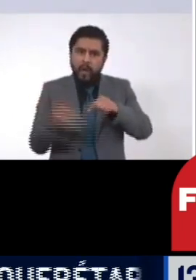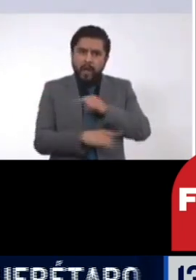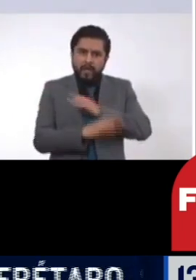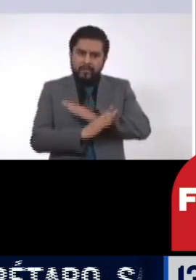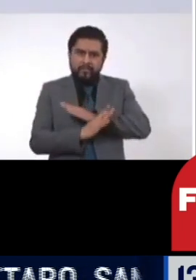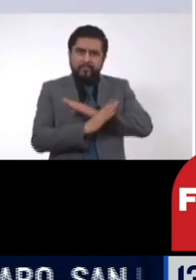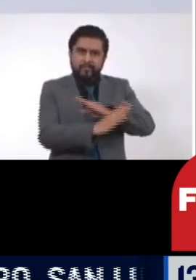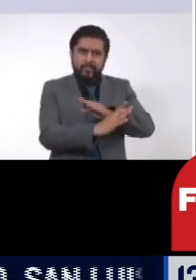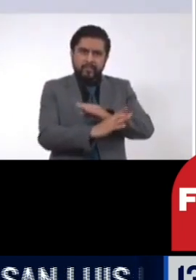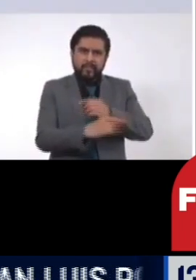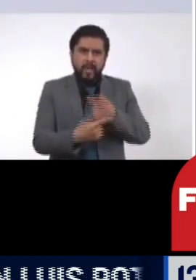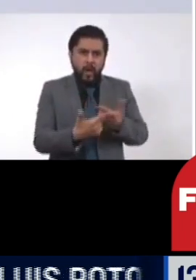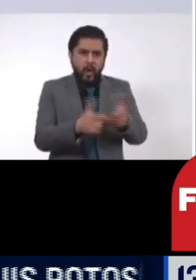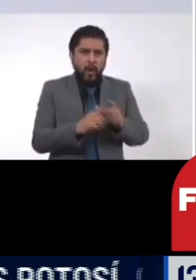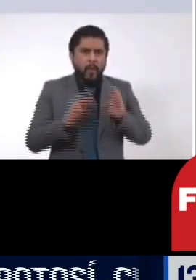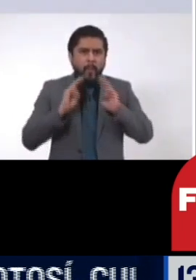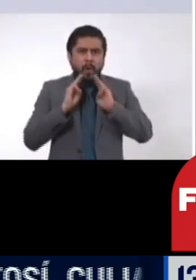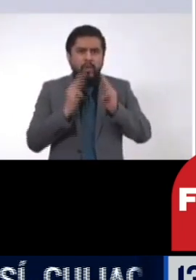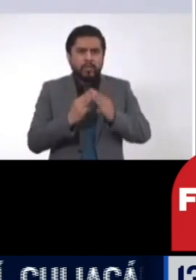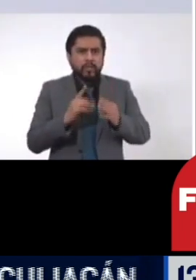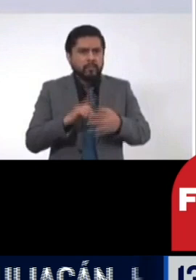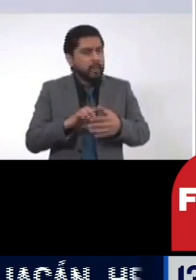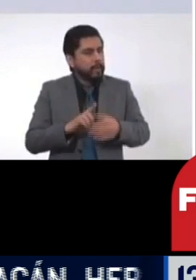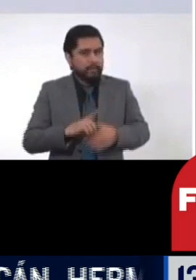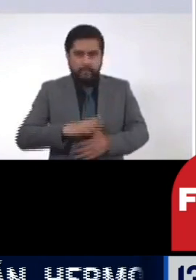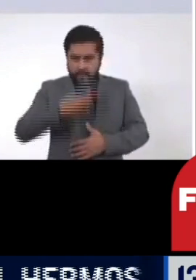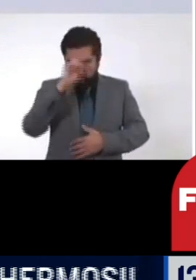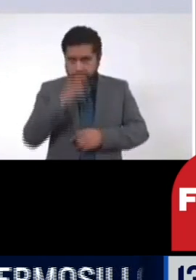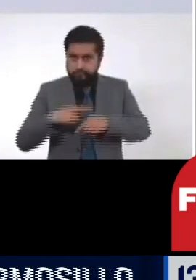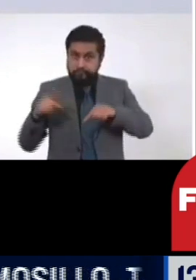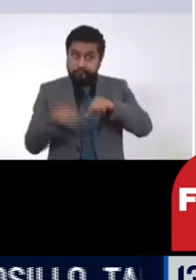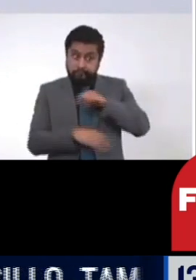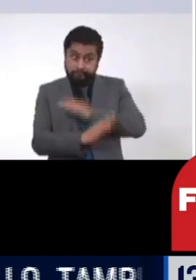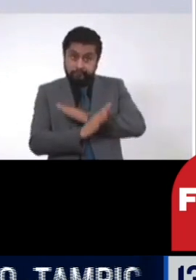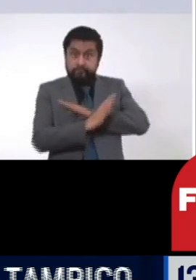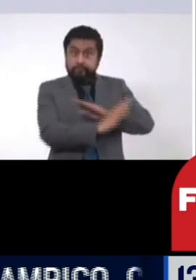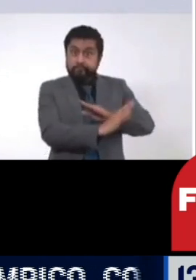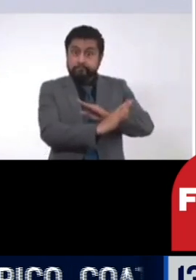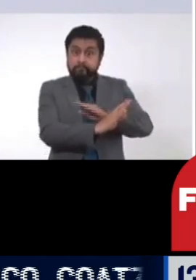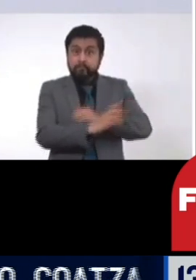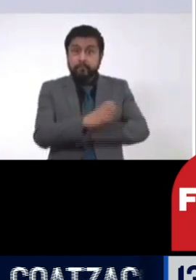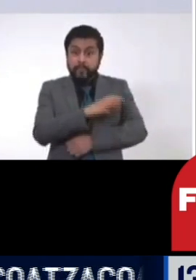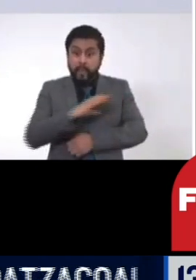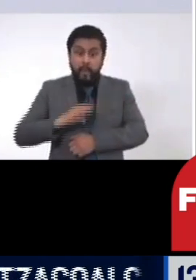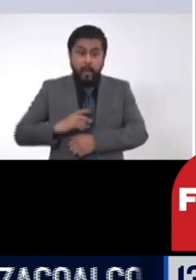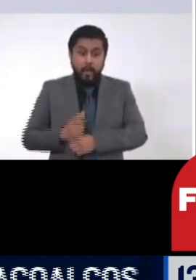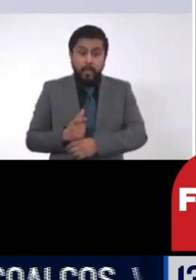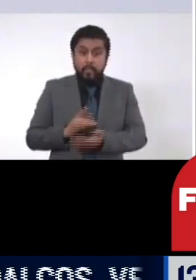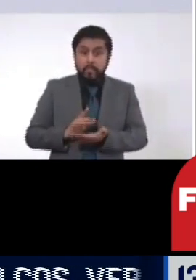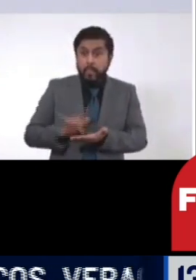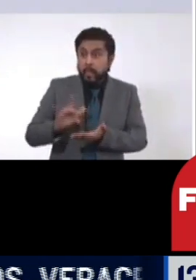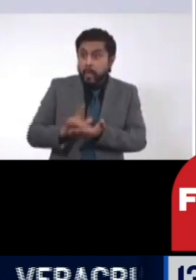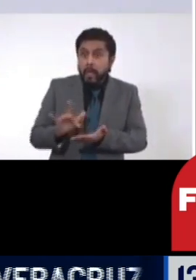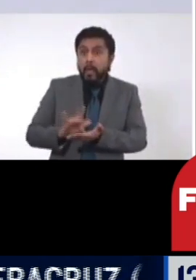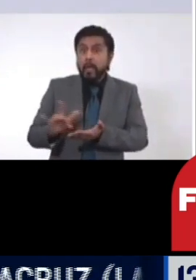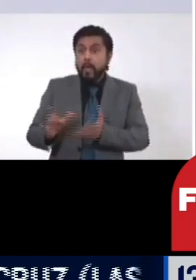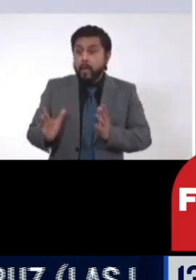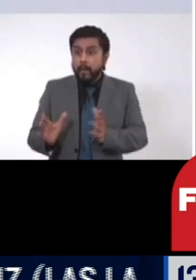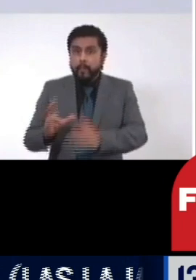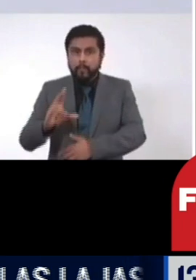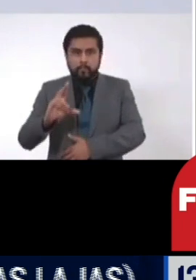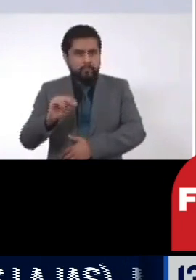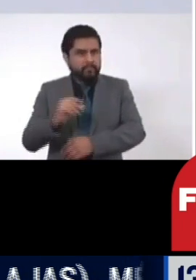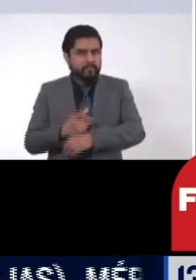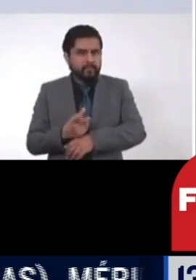de la delincuencia de cuello blanco para financiar campañas, a impedir la compra de lealtades o